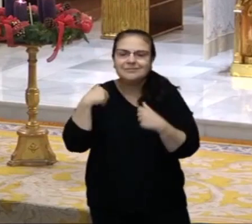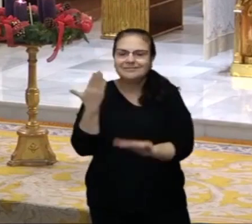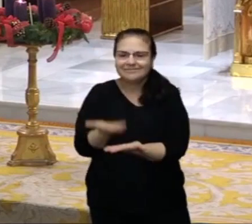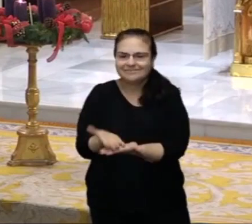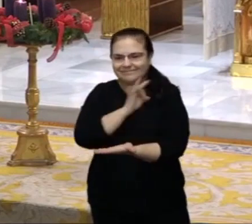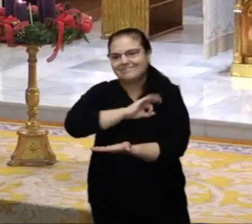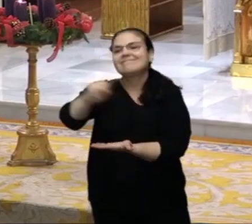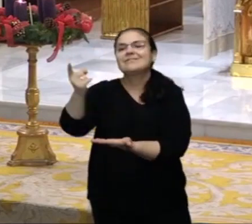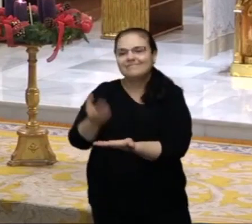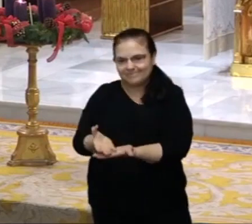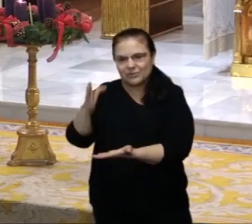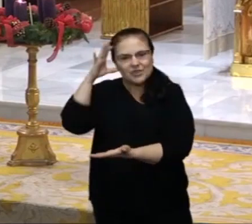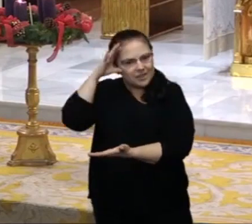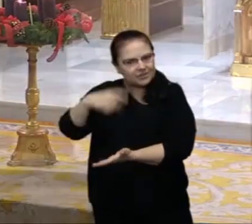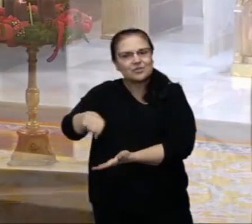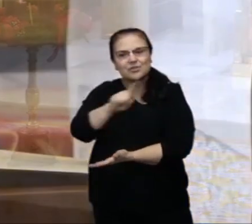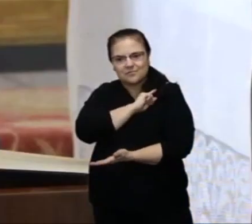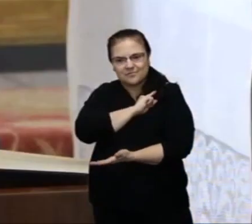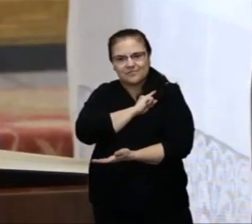Señor.